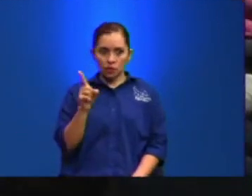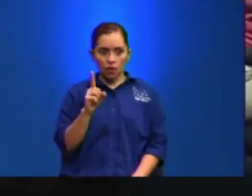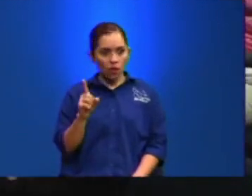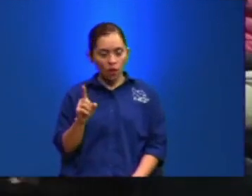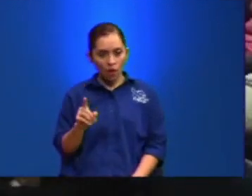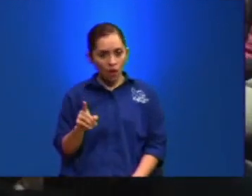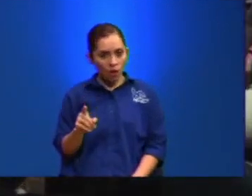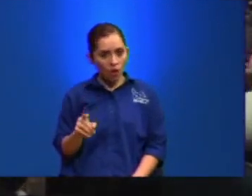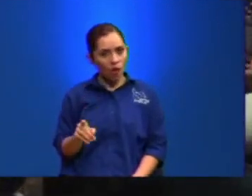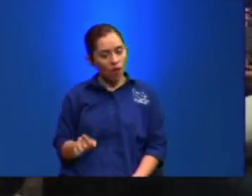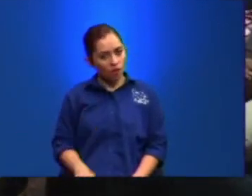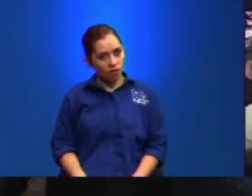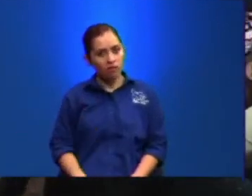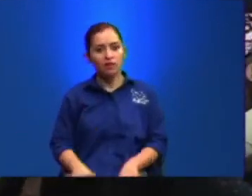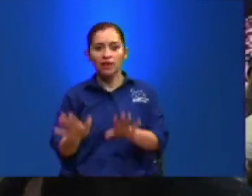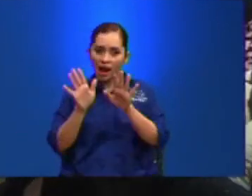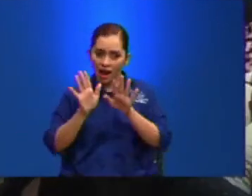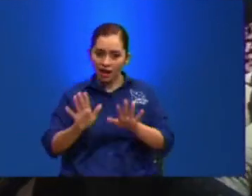hermanos